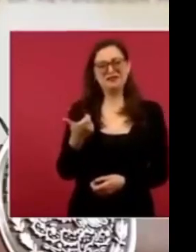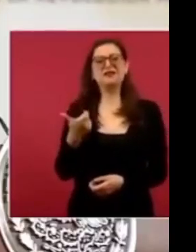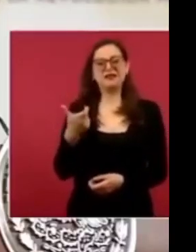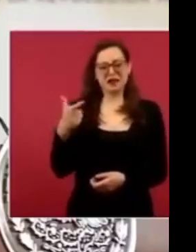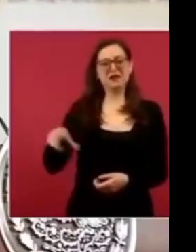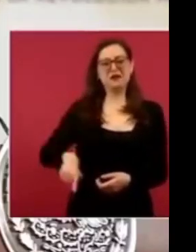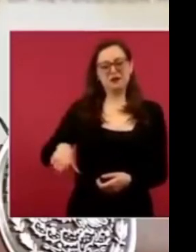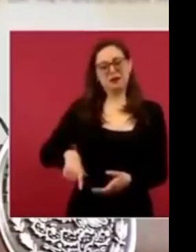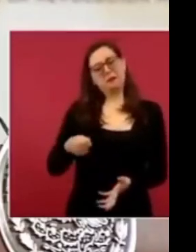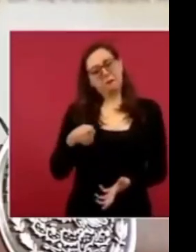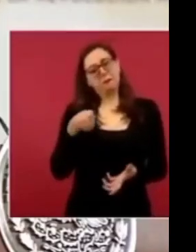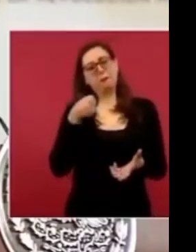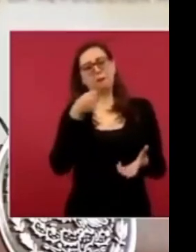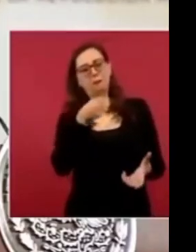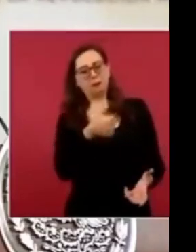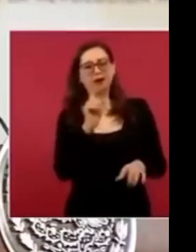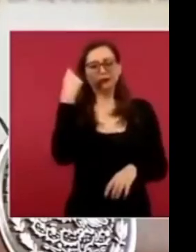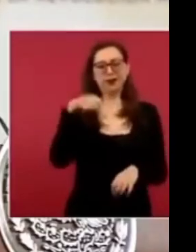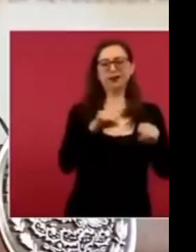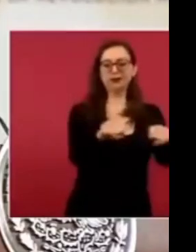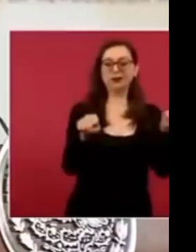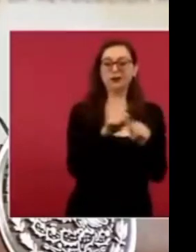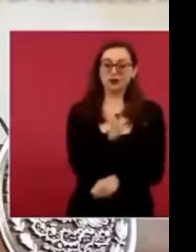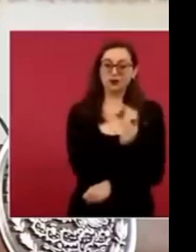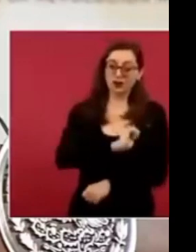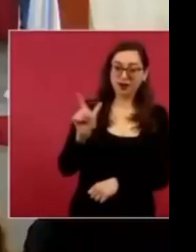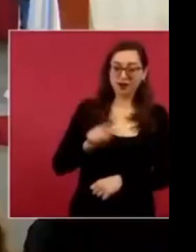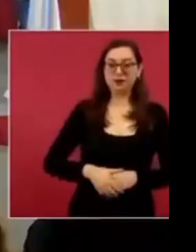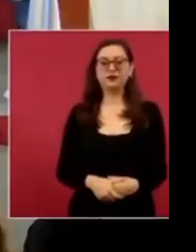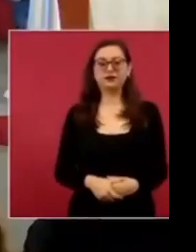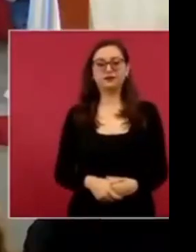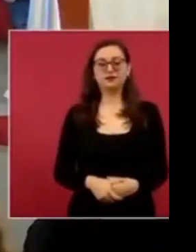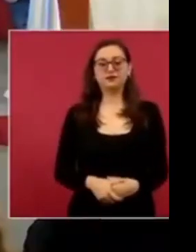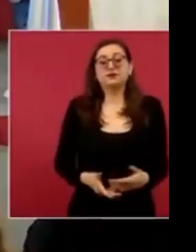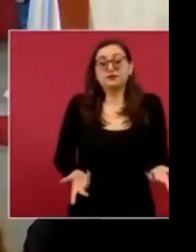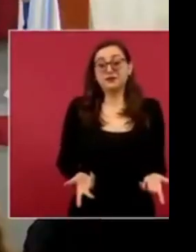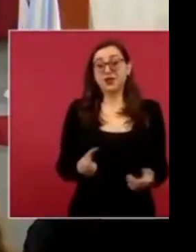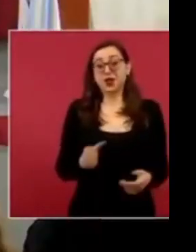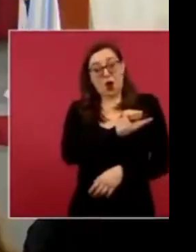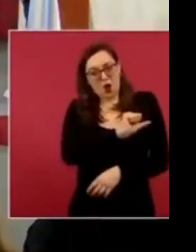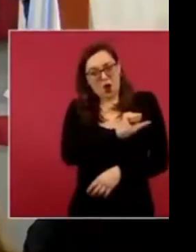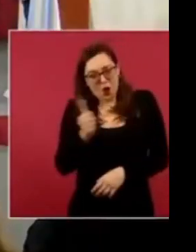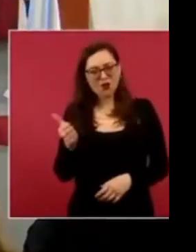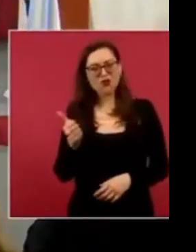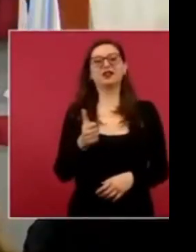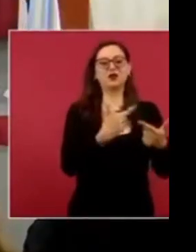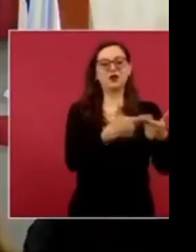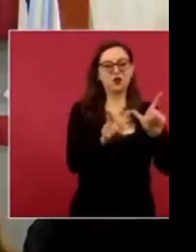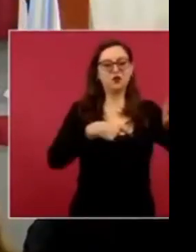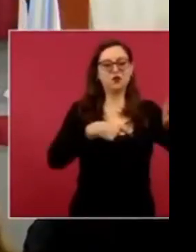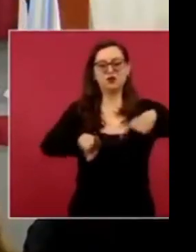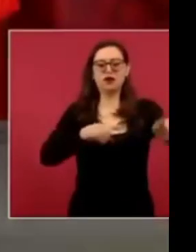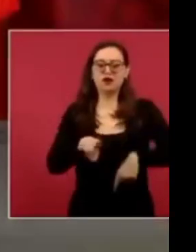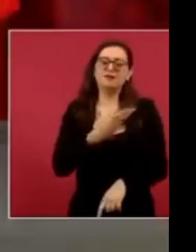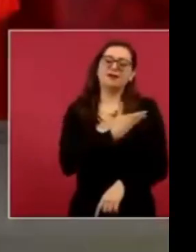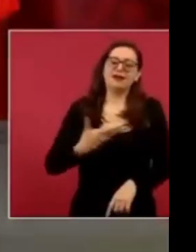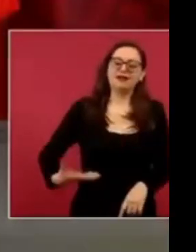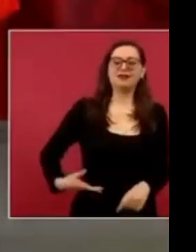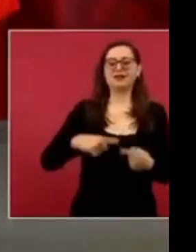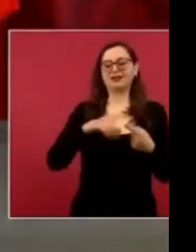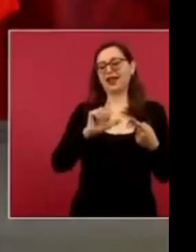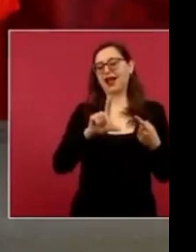se convirtió el Salón de la Fama siguiente estas son condonaciones de impuestos que se le han hecho a clubes Felipe Calderón y Enrique Peña